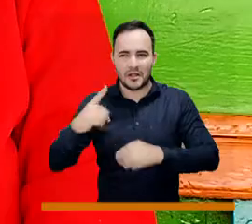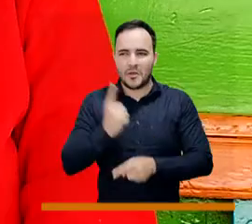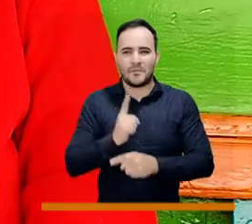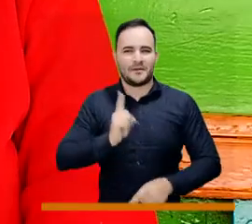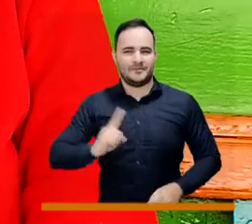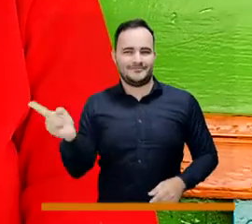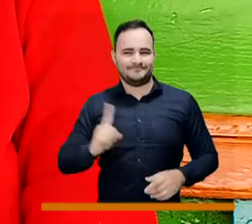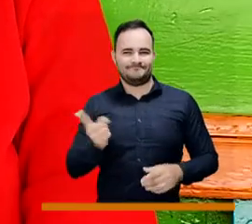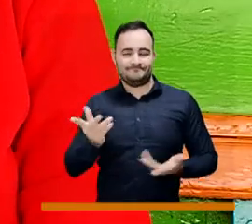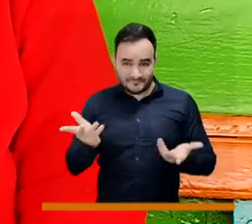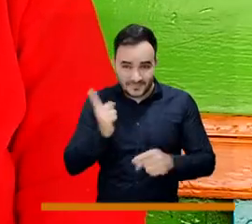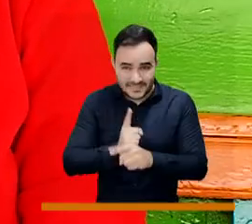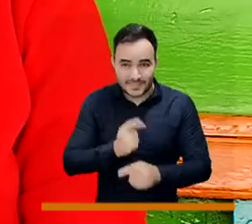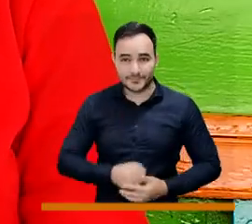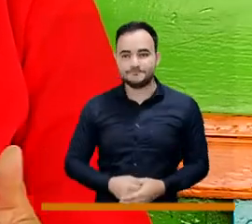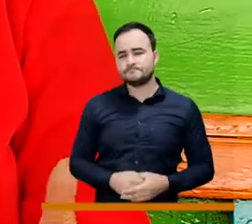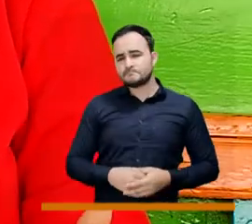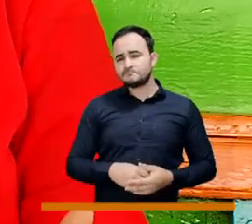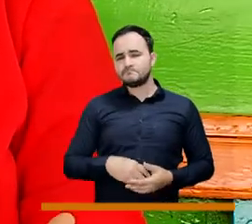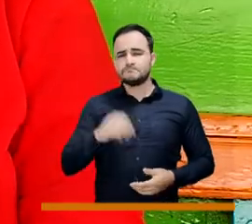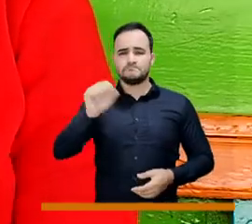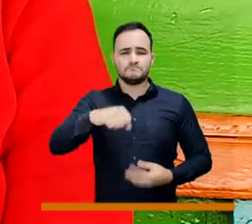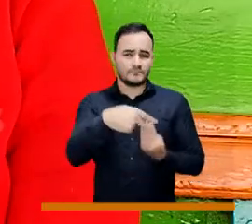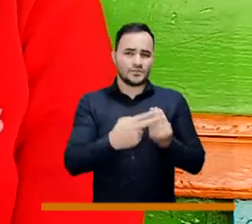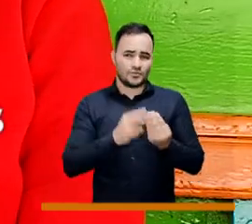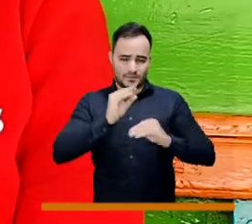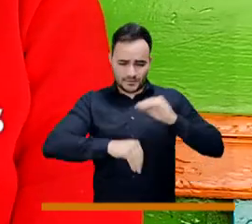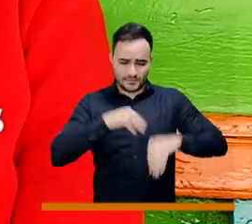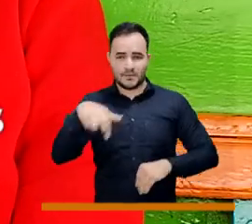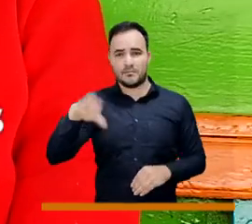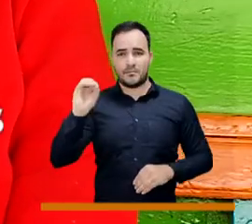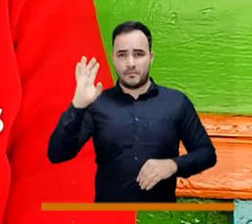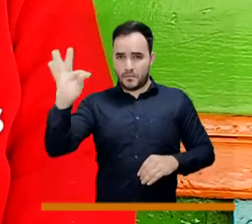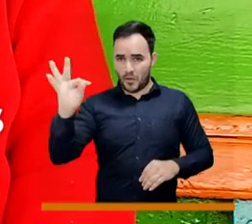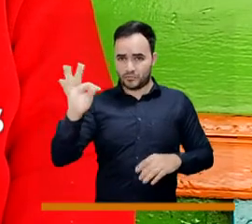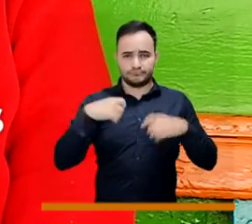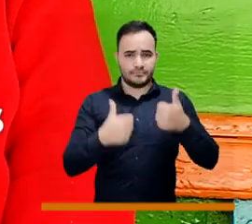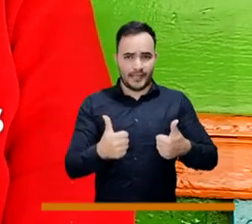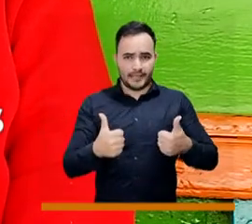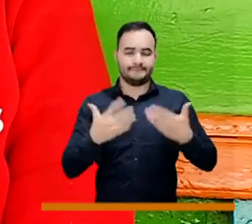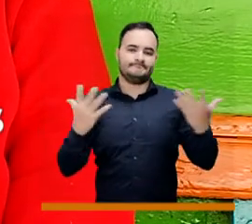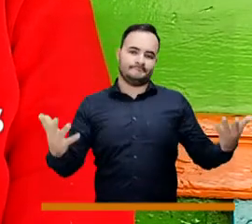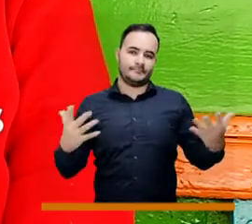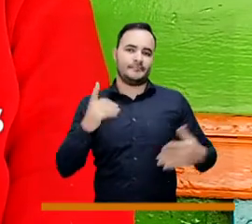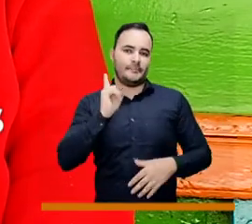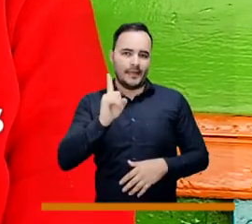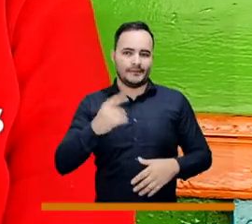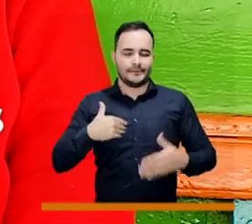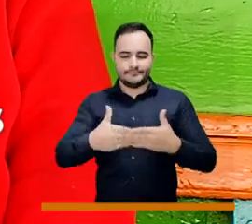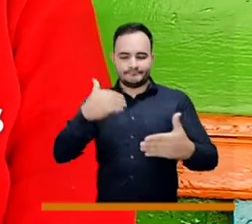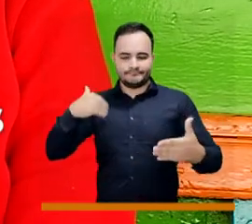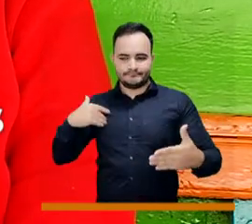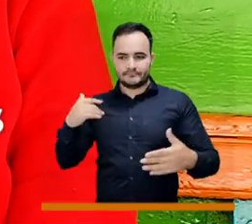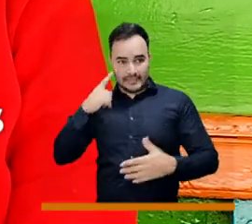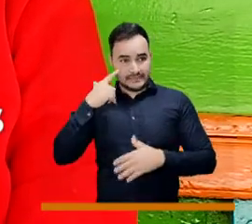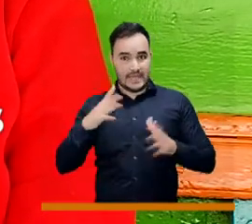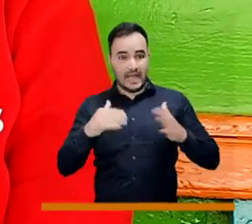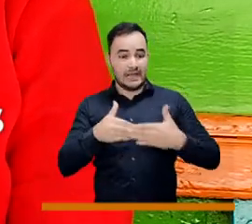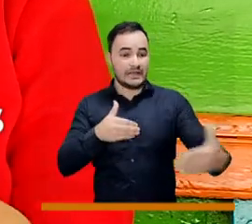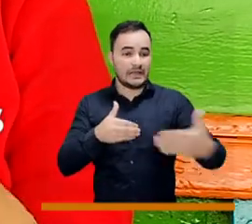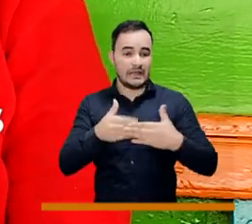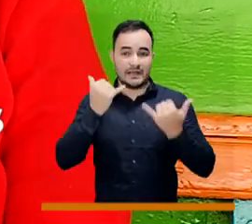El instrumento es muy valioso. Infortunadamente en este periodo no se va a hacer una revisión parcial del POT y eso